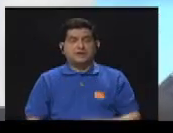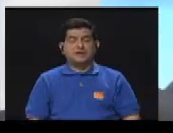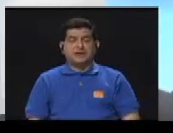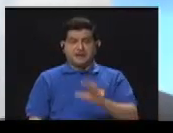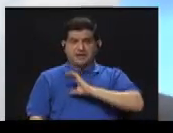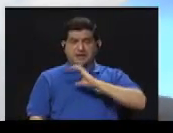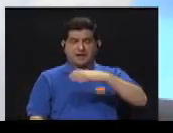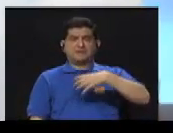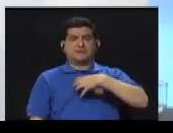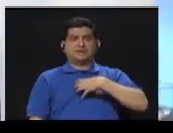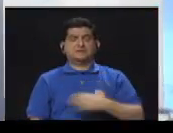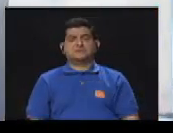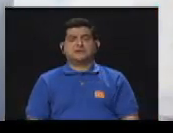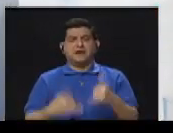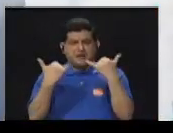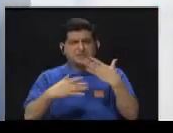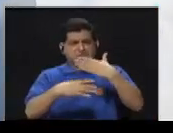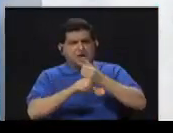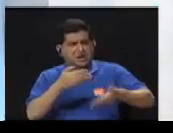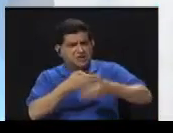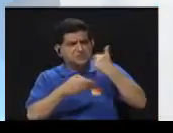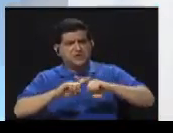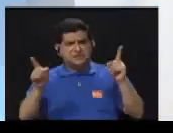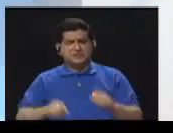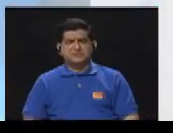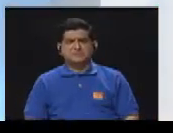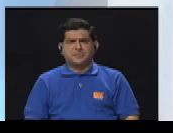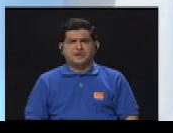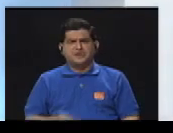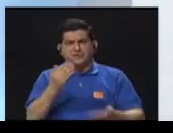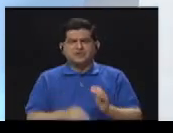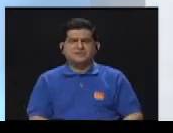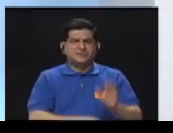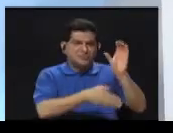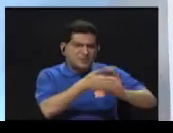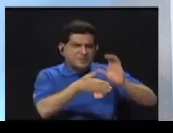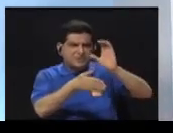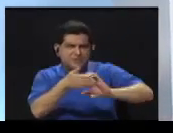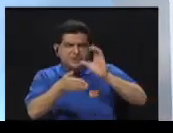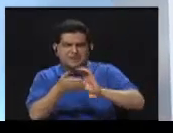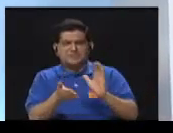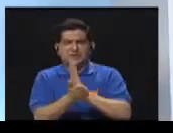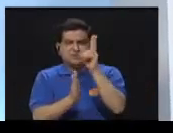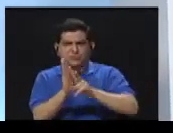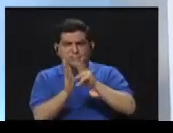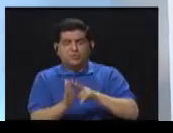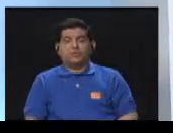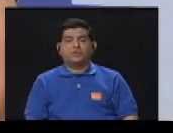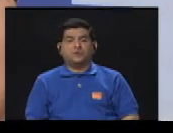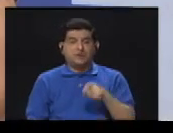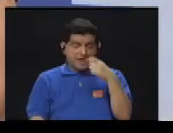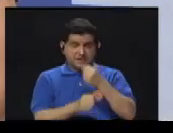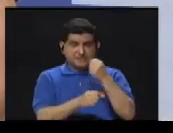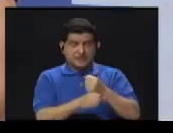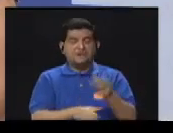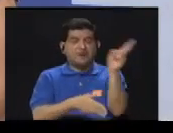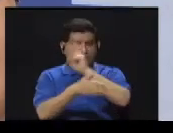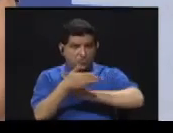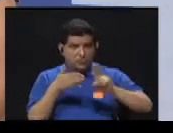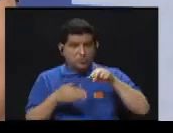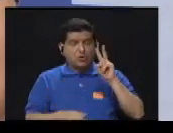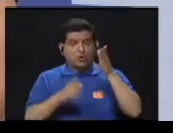poco de originalidad, aunque ya se haya hecho bastante, pero como que cada hermano fuera un capítulo del documental. ¿Esto es un trabajo de